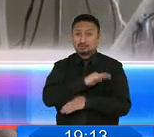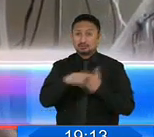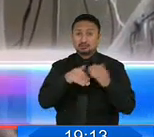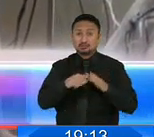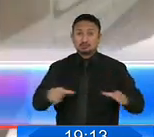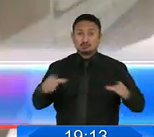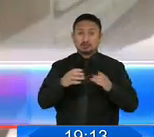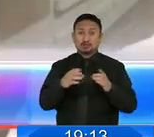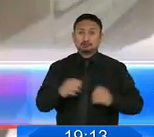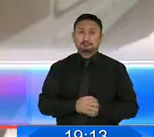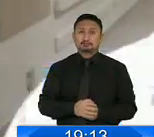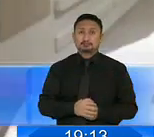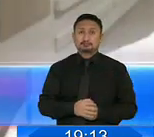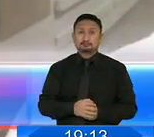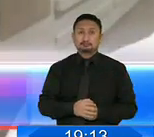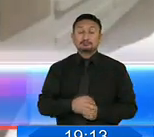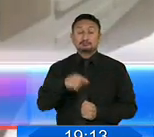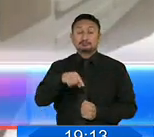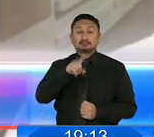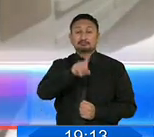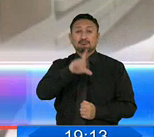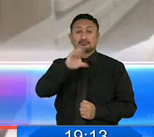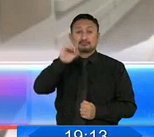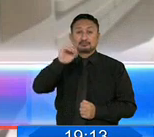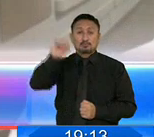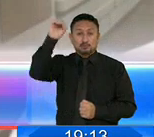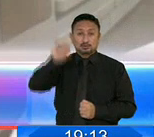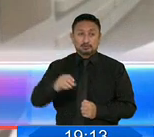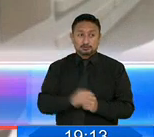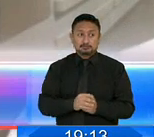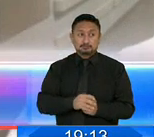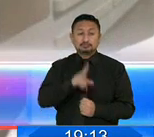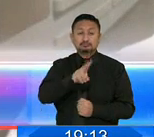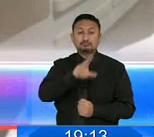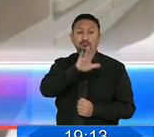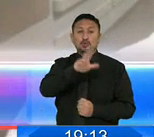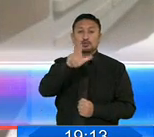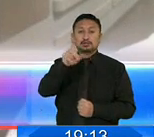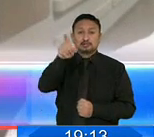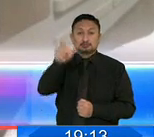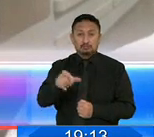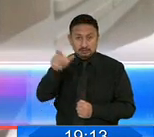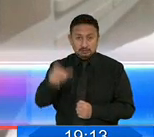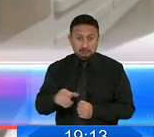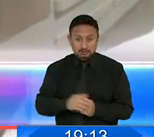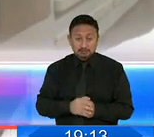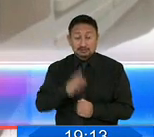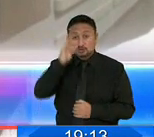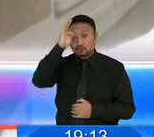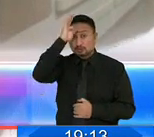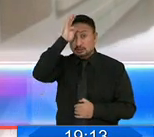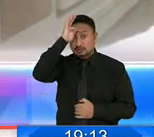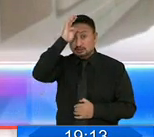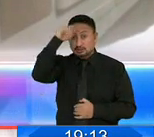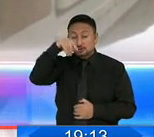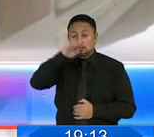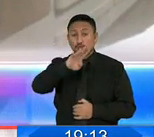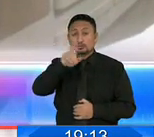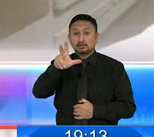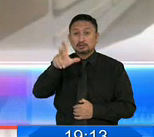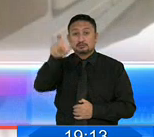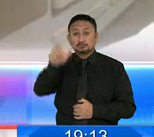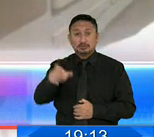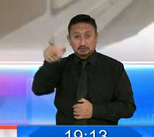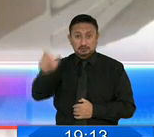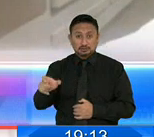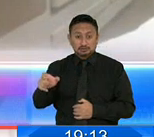áreas. Estamos al 100%, es decir, con 253 pacientes en hospitalización, 43